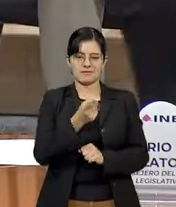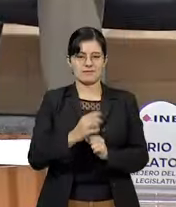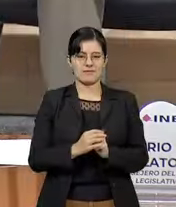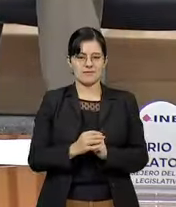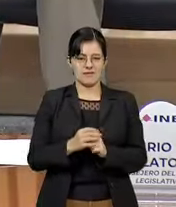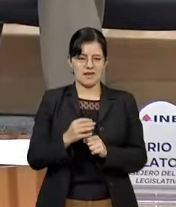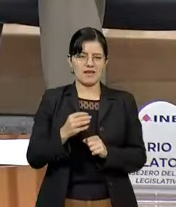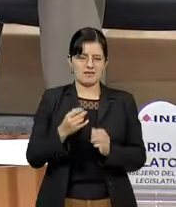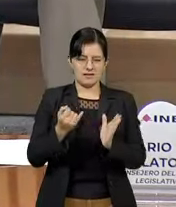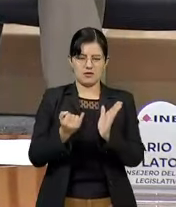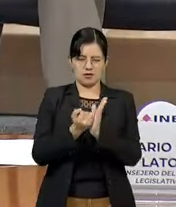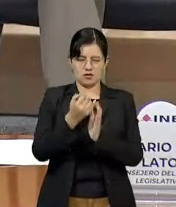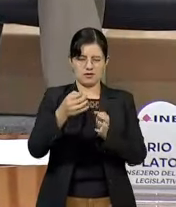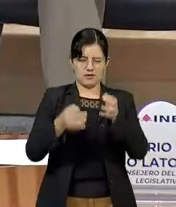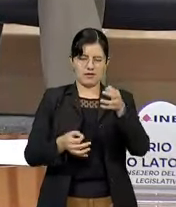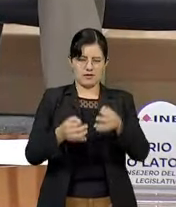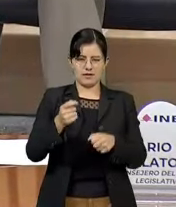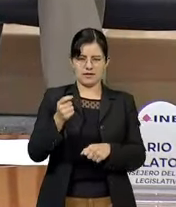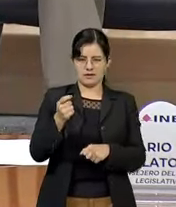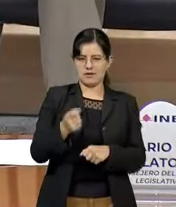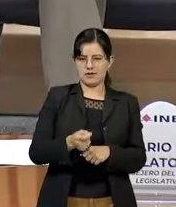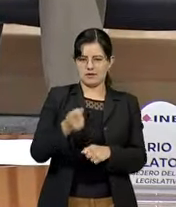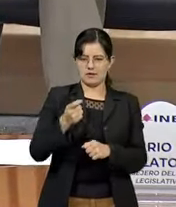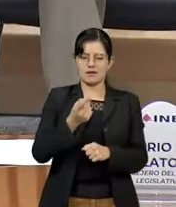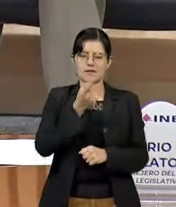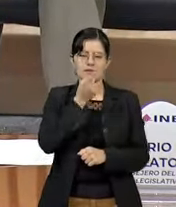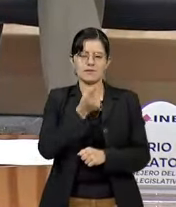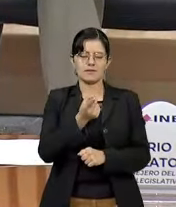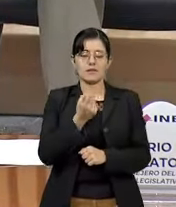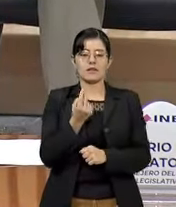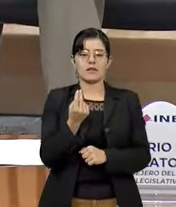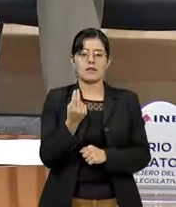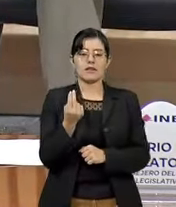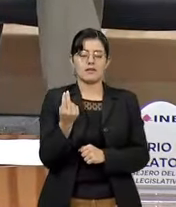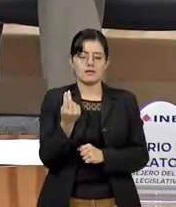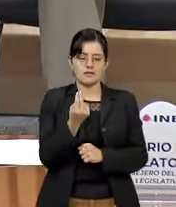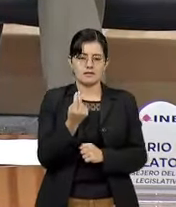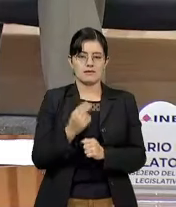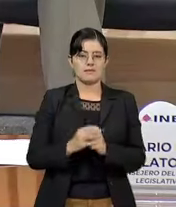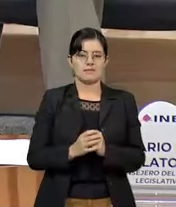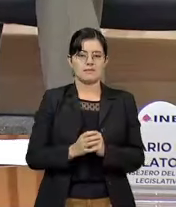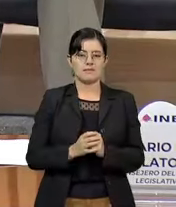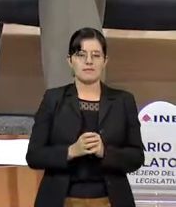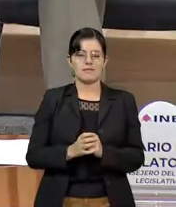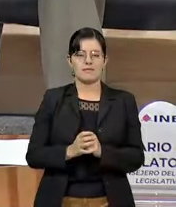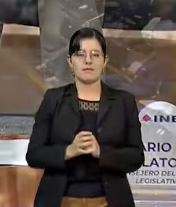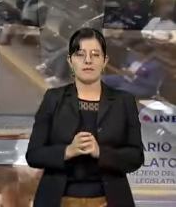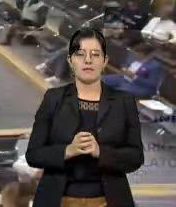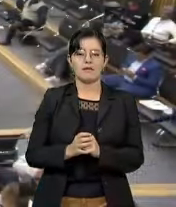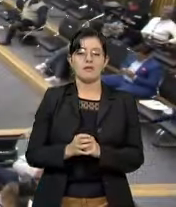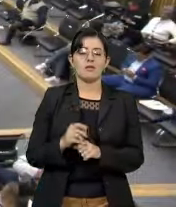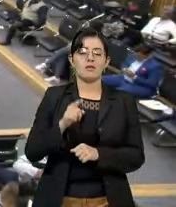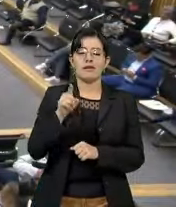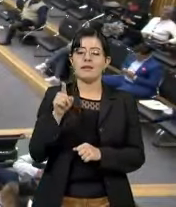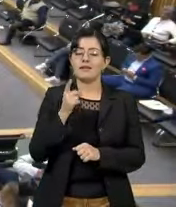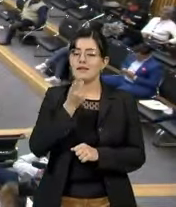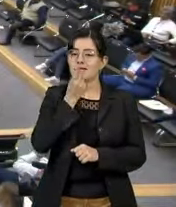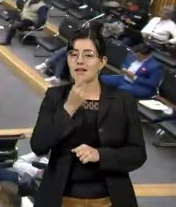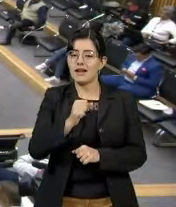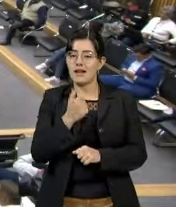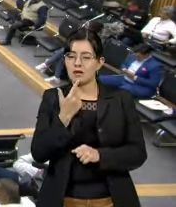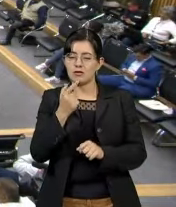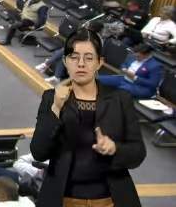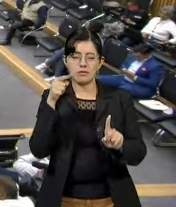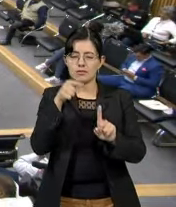la sentencia deberá suprimirse dice la sentencia toda alusión propaganda de los